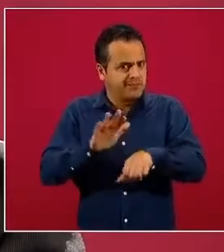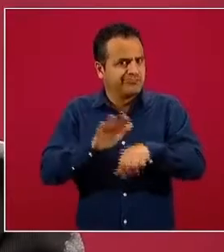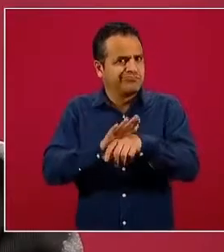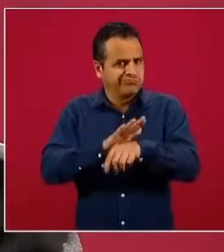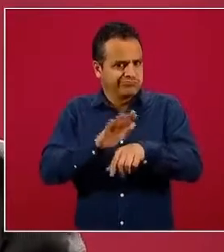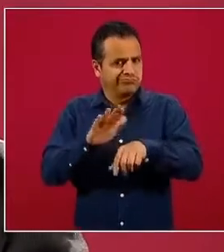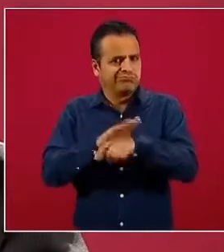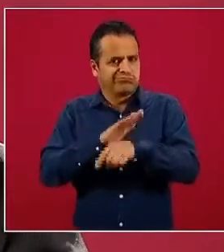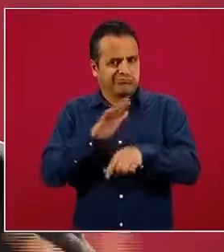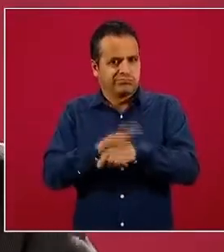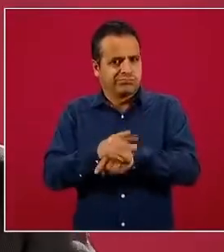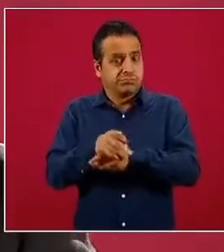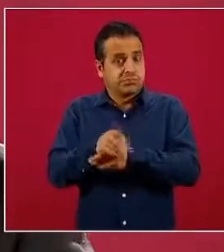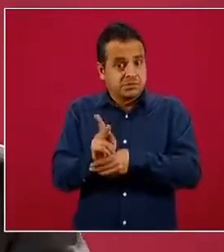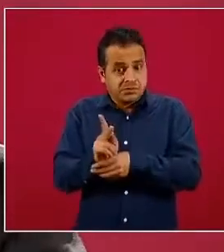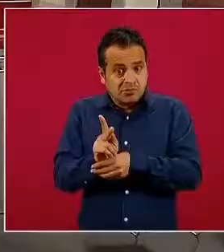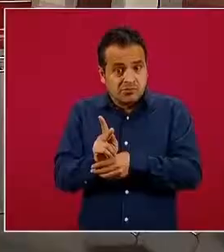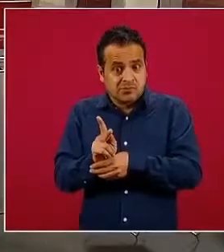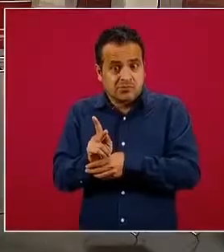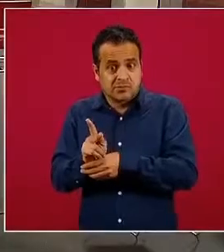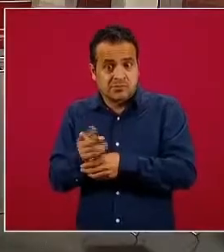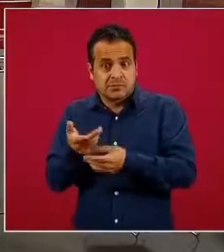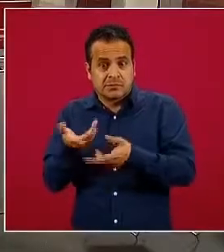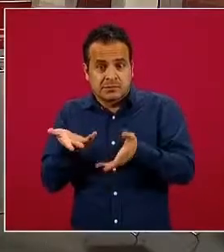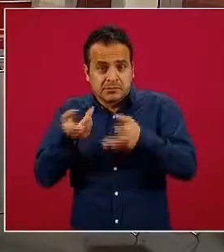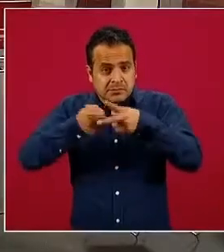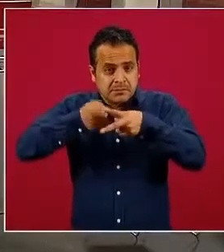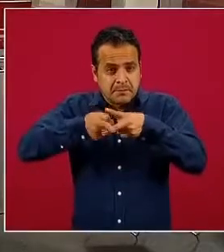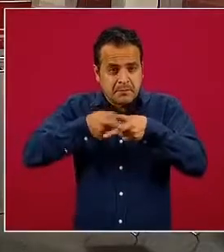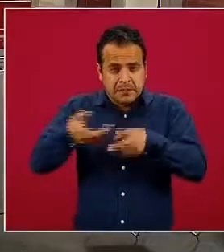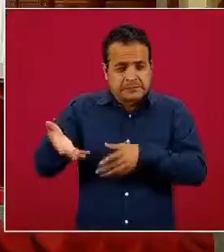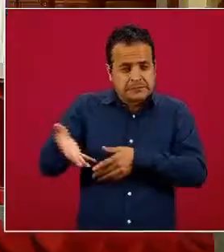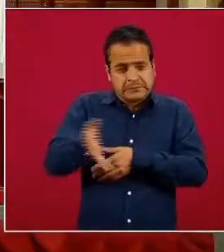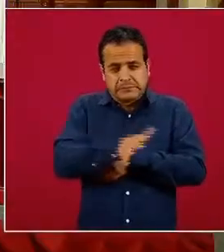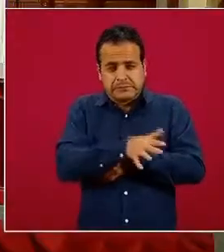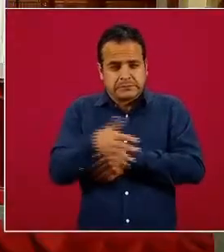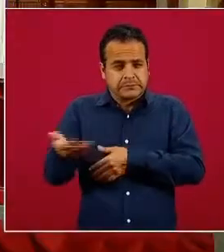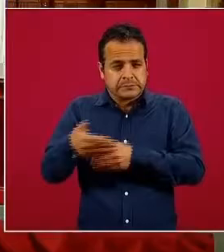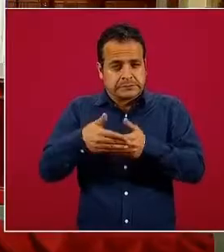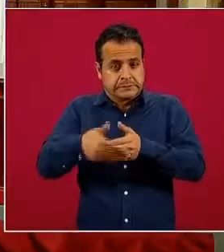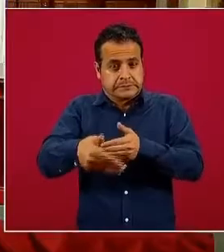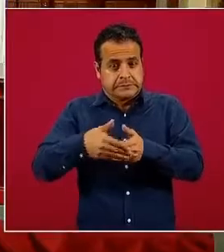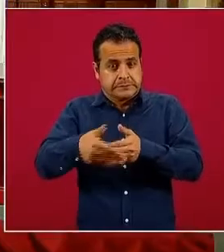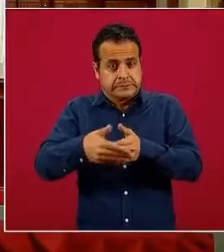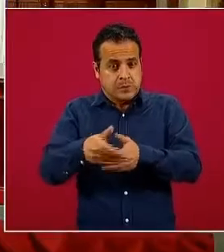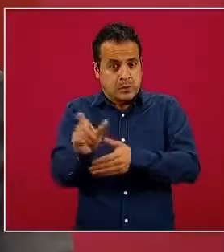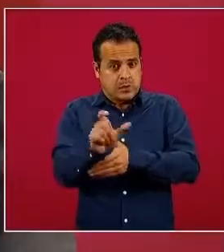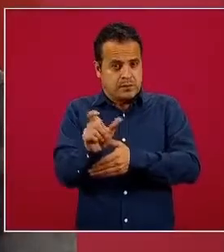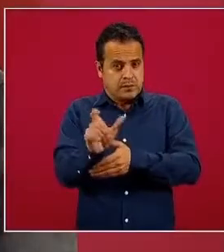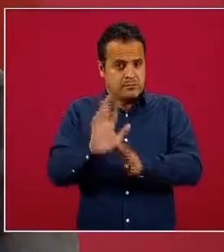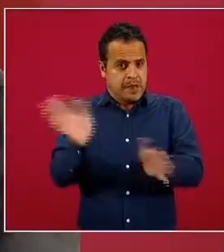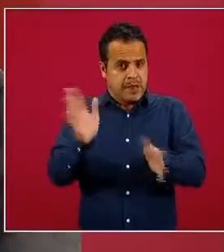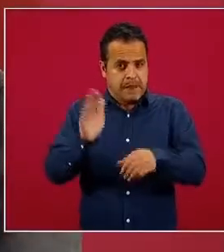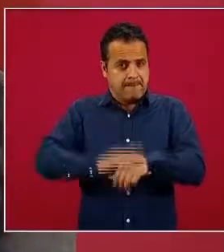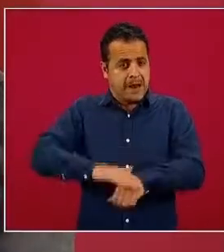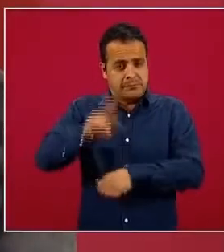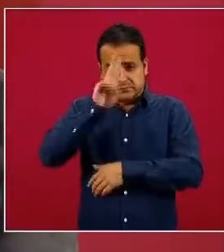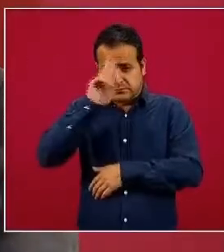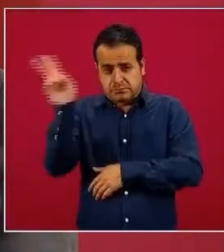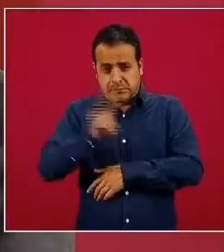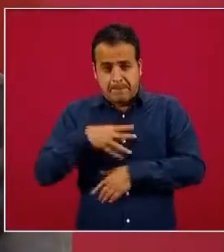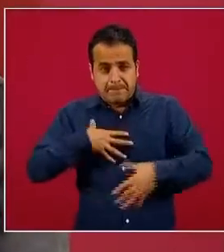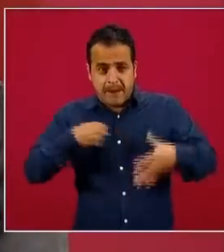reconocer cuál podría ser la duración y los momentos de máxima intensidad epidémica y los que son de menor intensidad